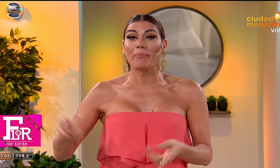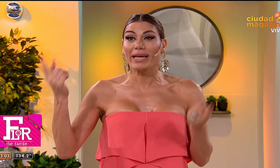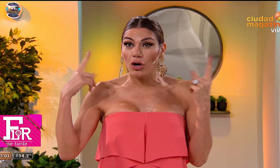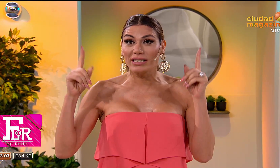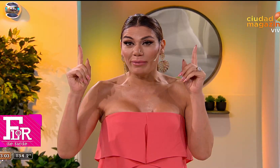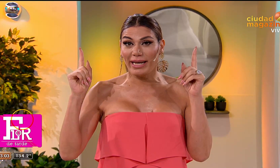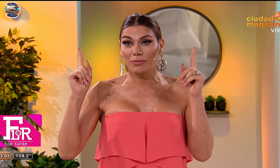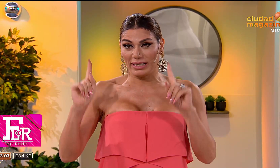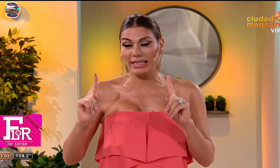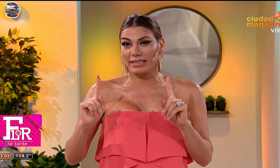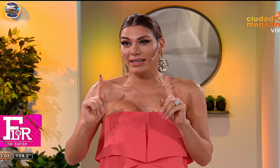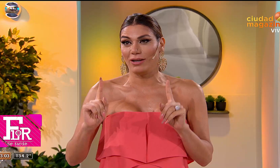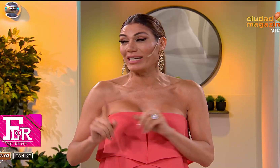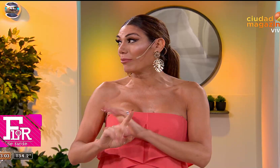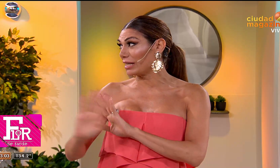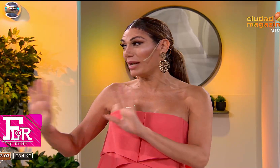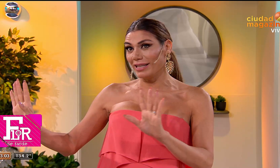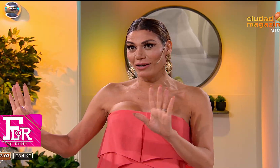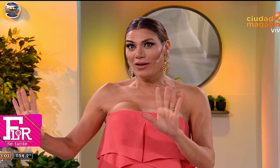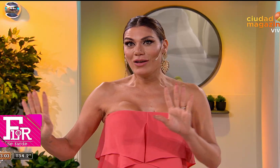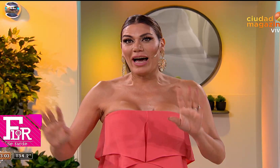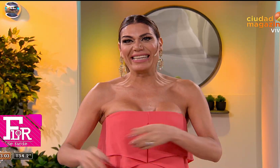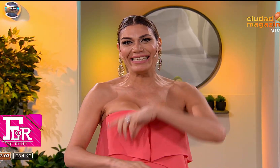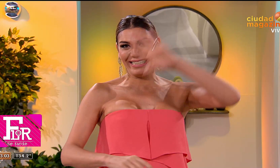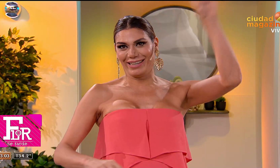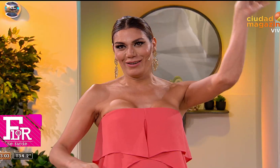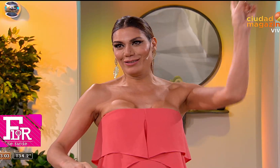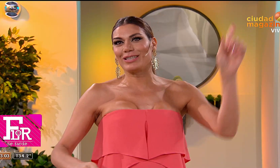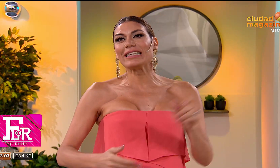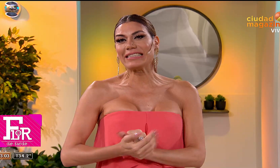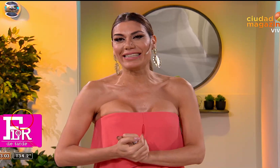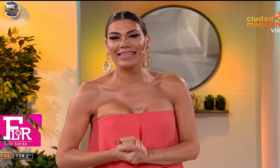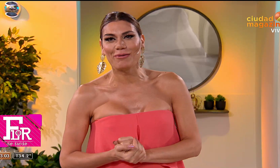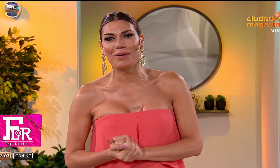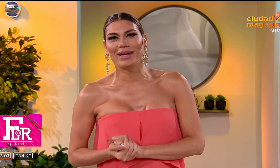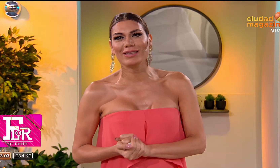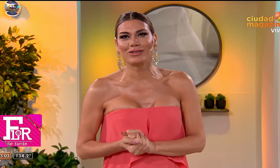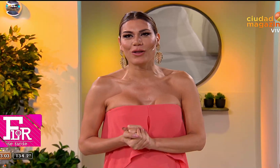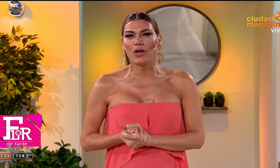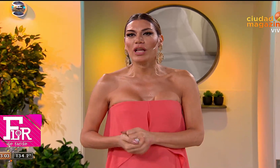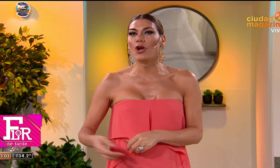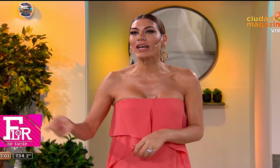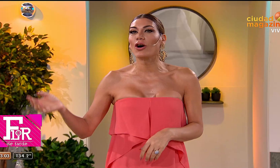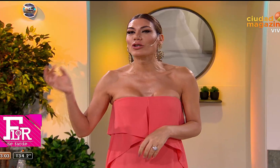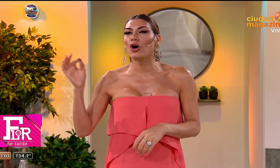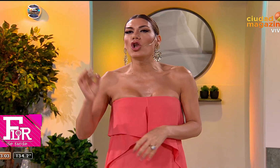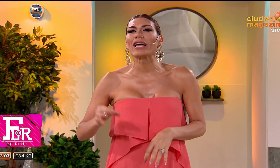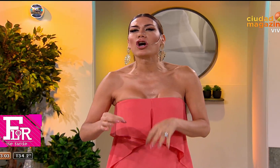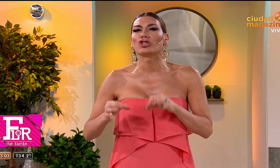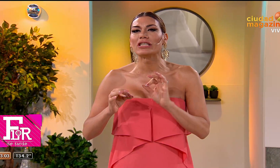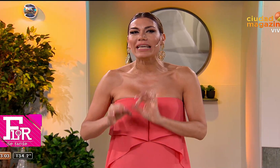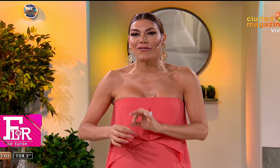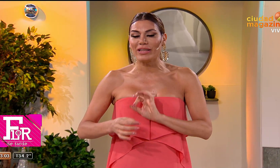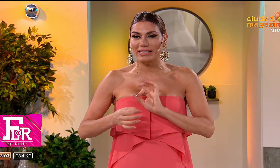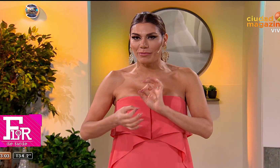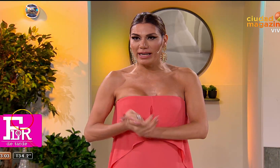experto que peinó a Tita Merelo. Imagínense, wow, de lo que estamos, Sigona, hablando. Espectacular, así, Florencia. Sí, sí, así que estamos preparando. Contanos algo, por favor, quiero que nos adelantes. No, lo que